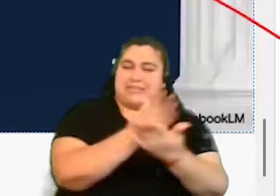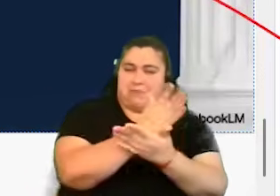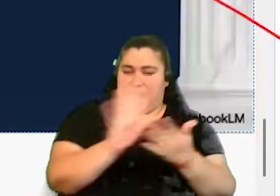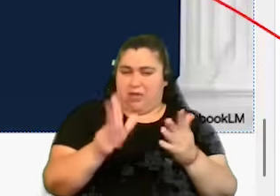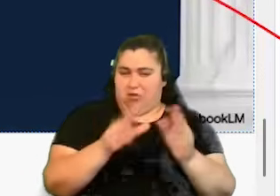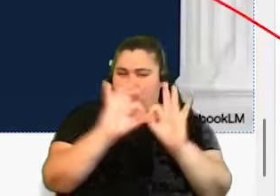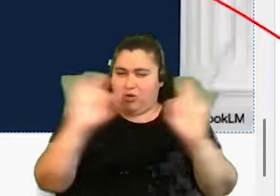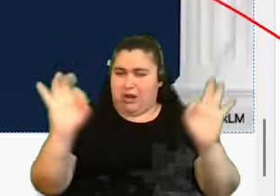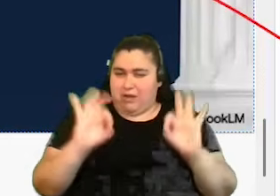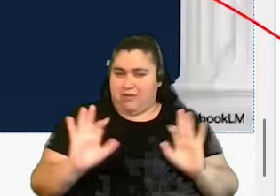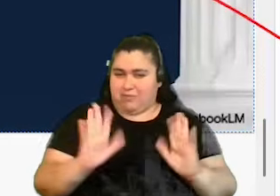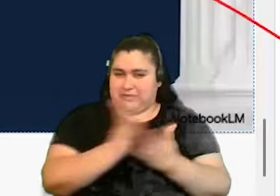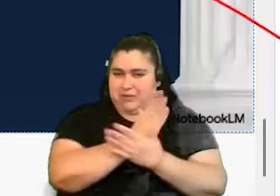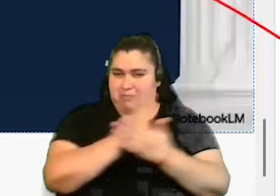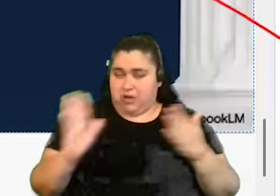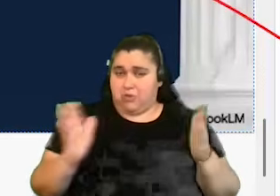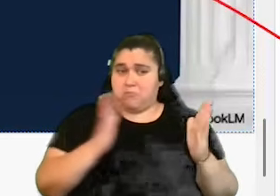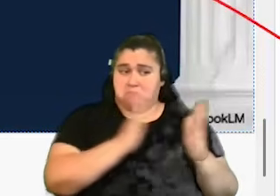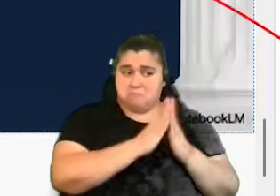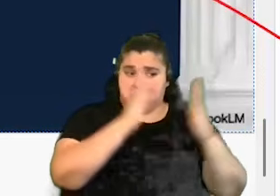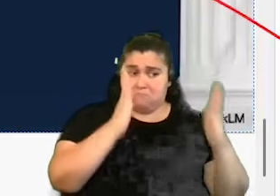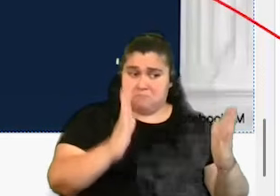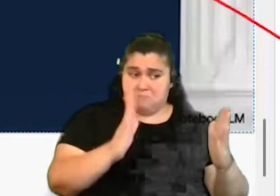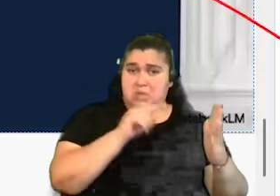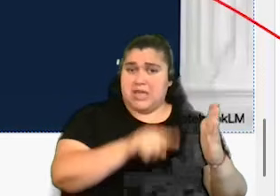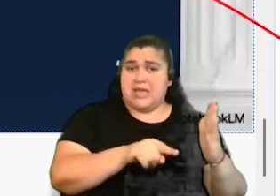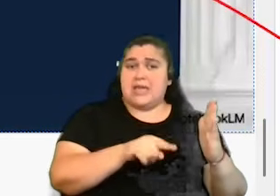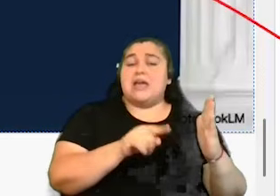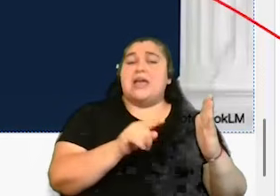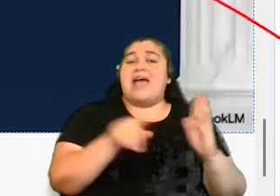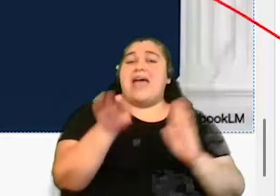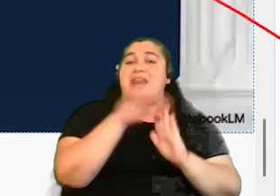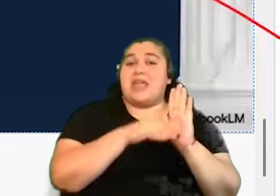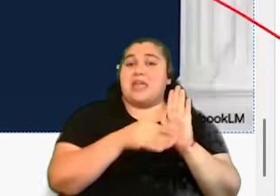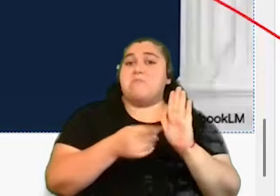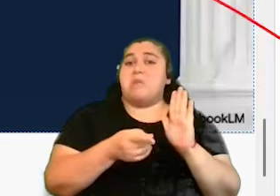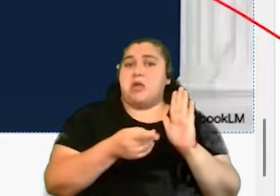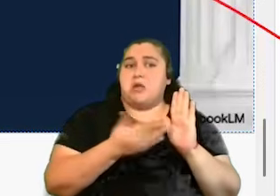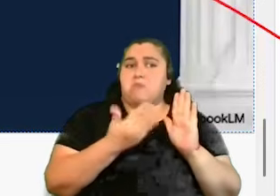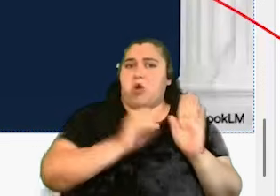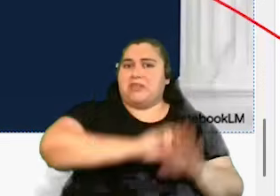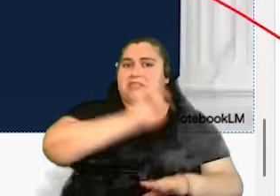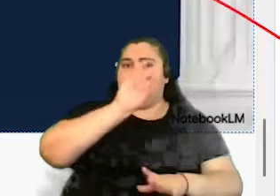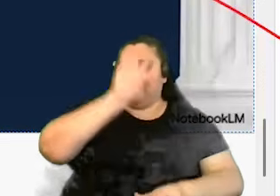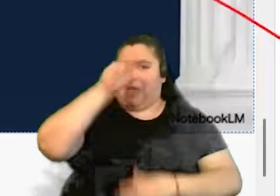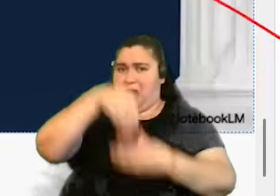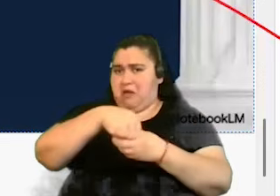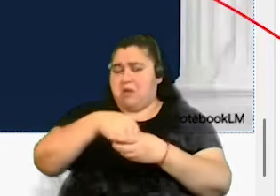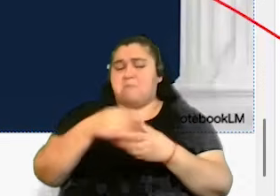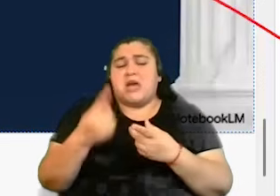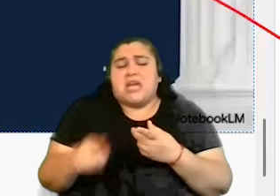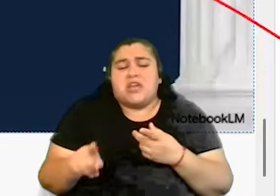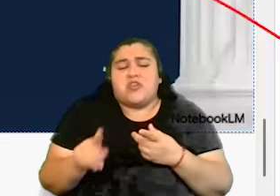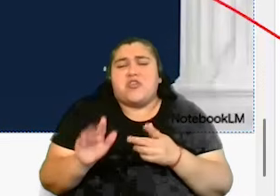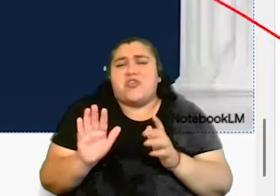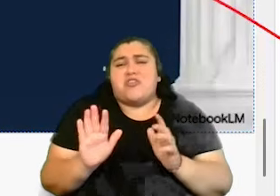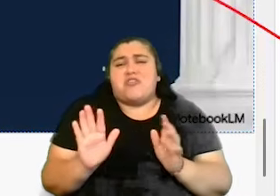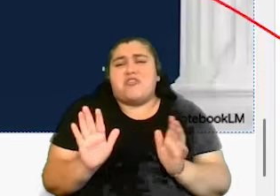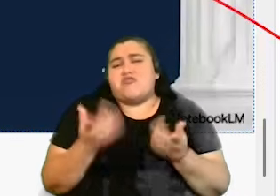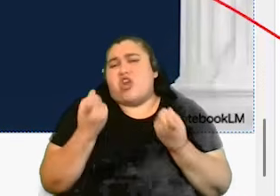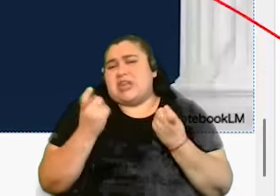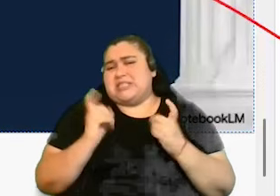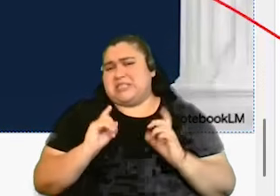régimen simplificado. La realidad es que yo no veo motivo para saltearlo, pero podría, porque en realidad